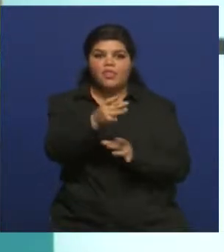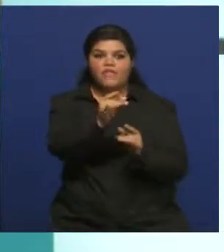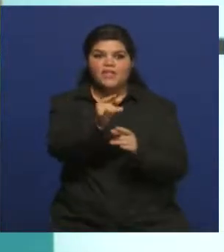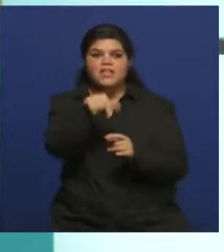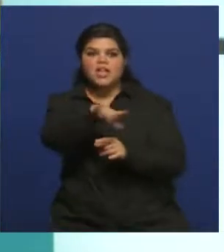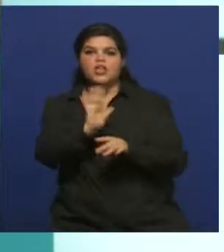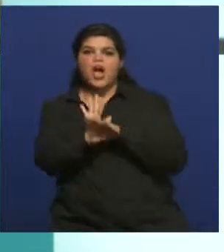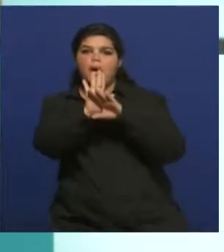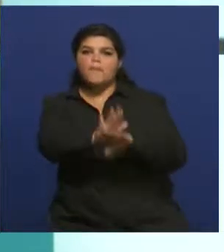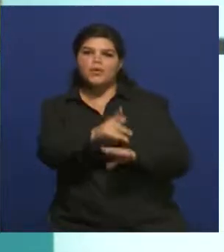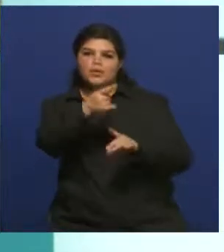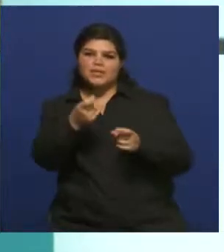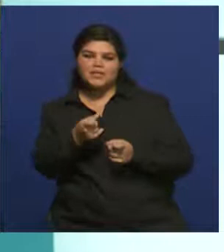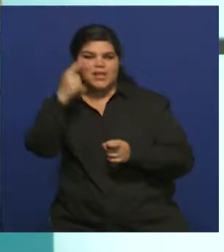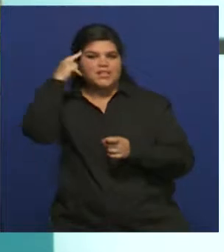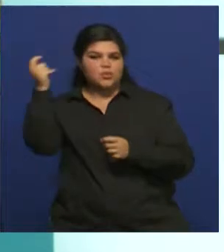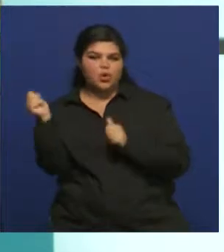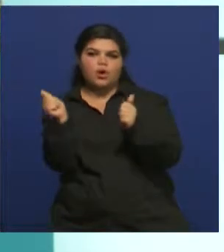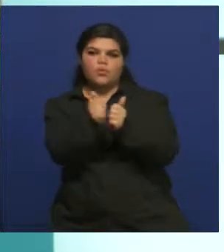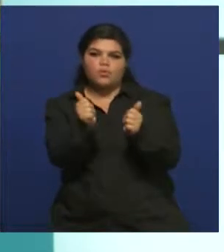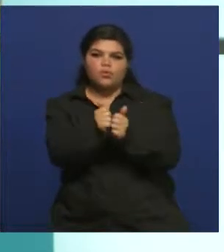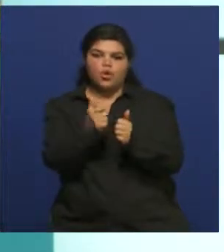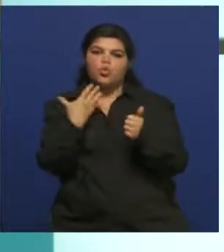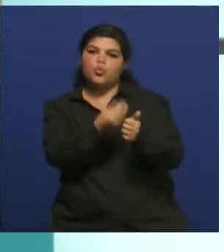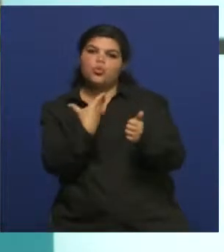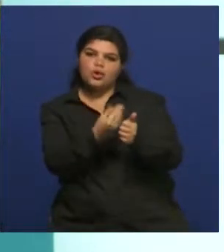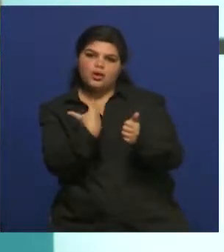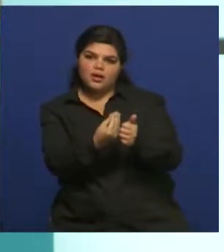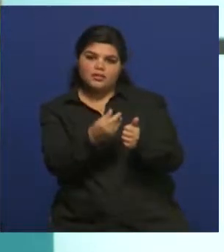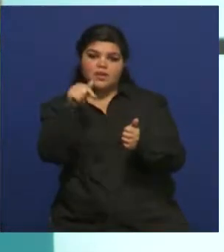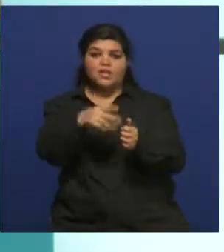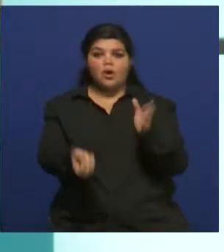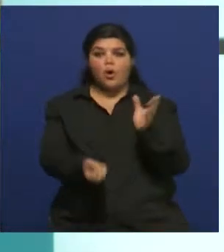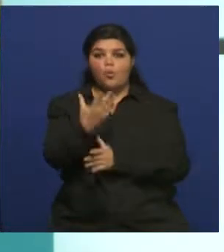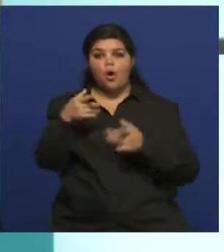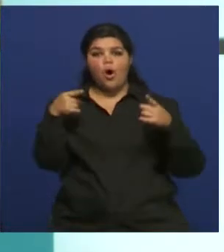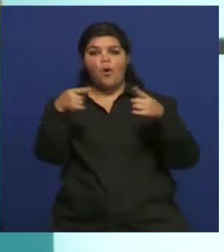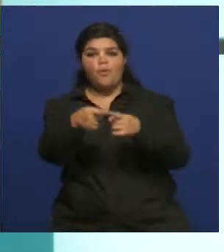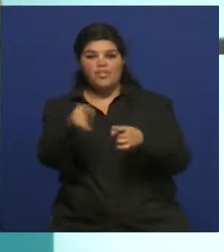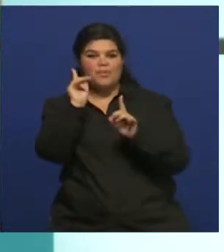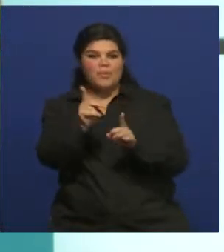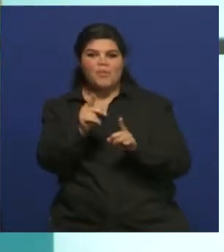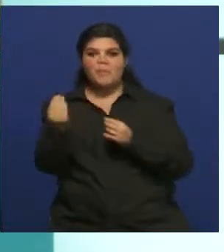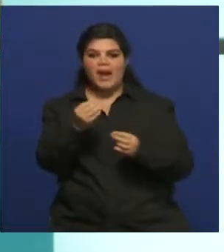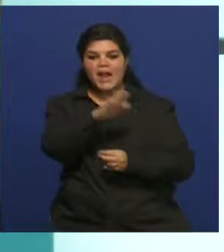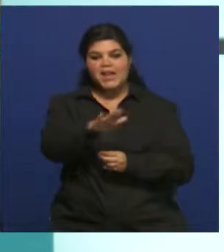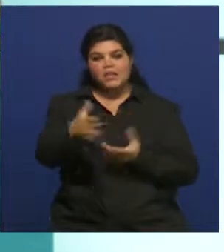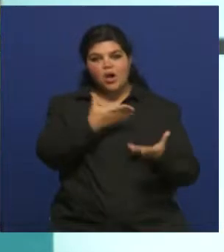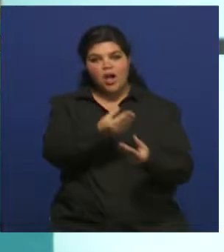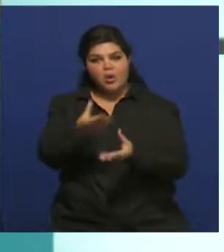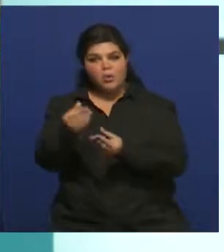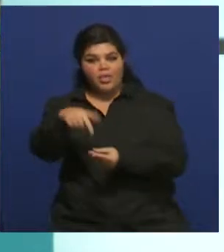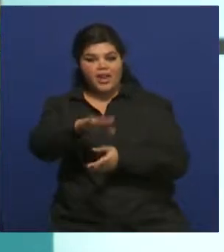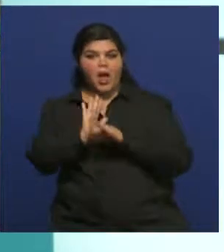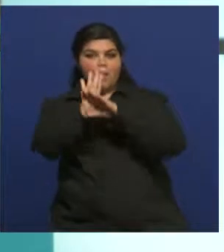apoyo psicológico, contención, tutorías. Entonces esta fundación nace con ese objetivo de ayudar a los chicos y bueno, brindarles este